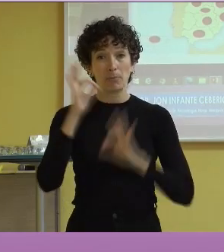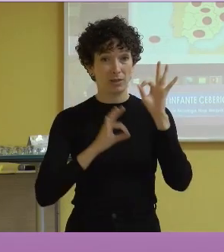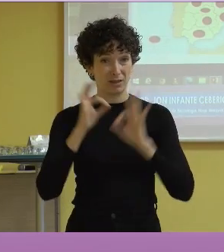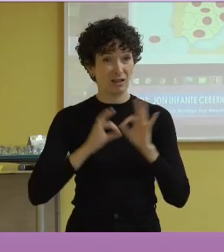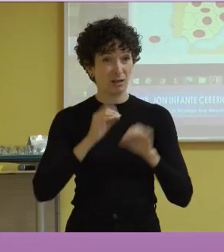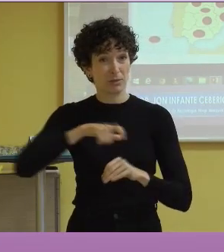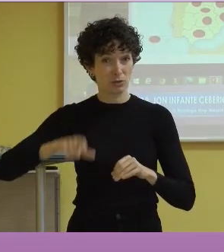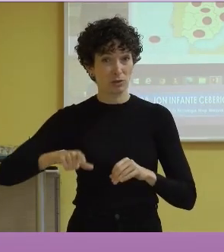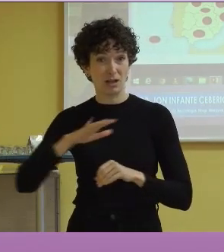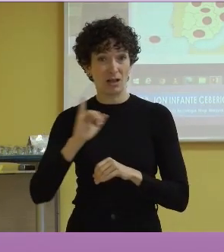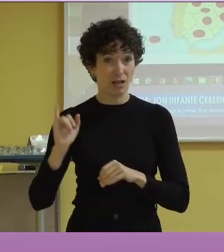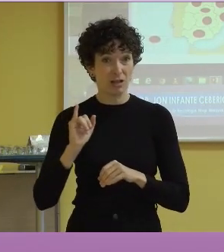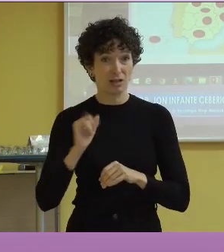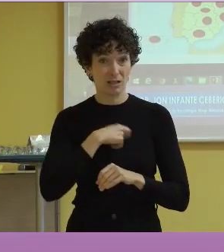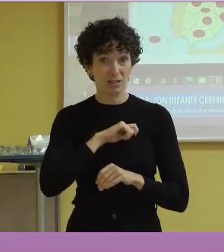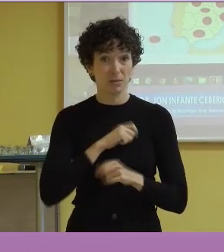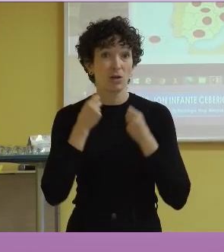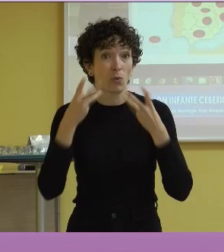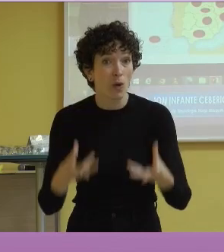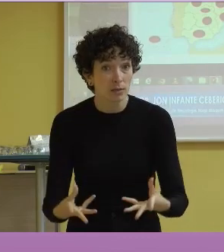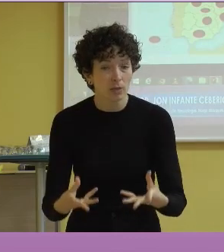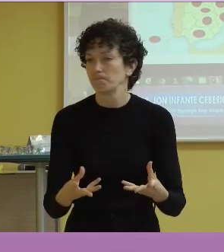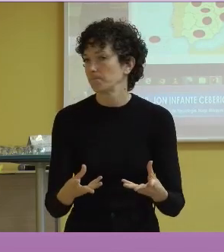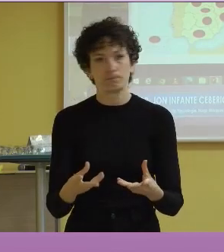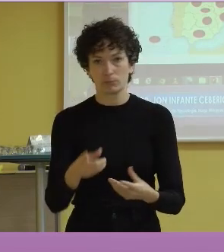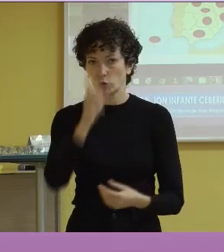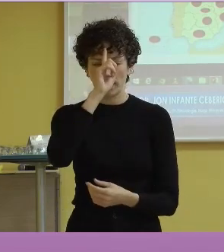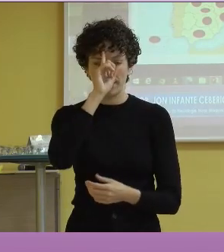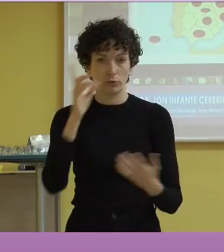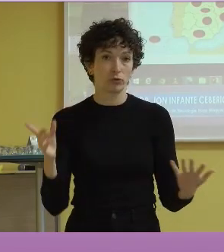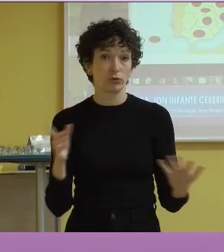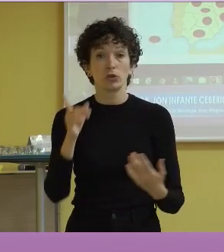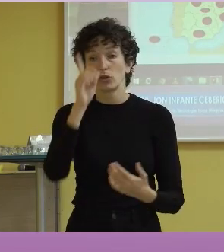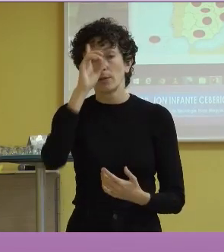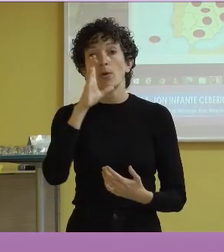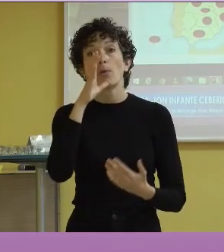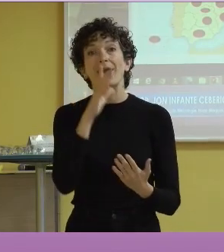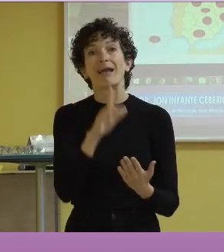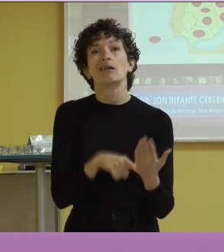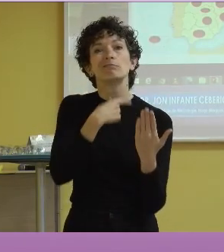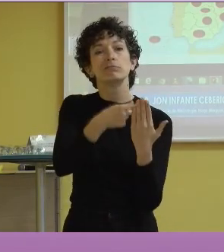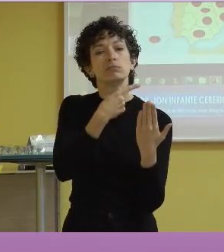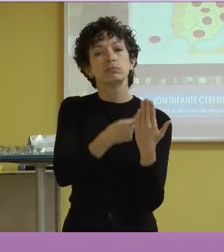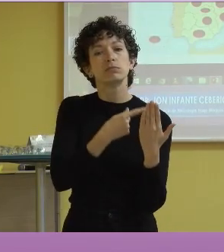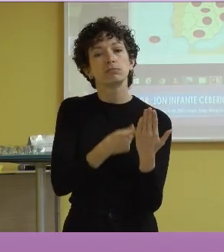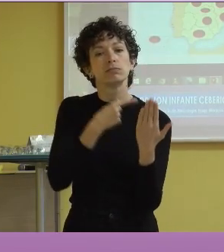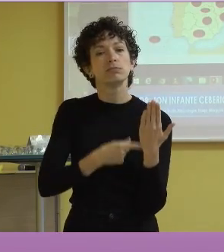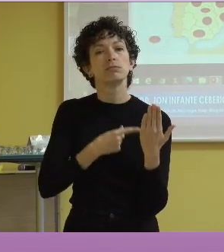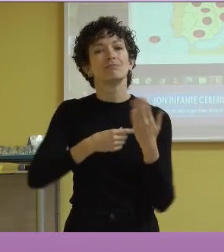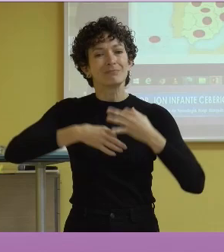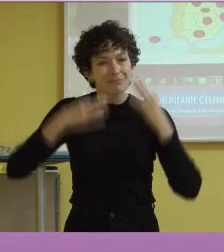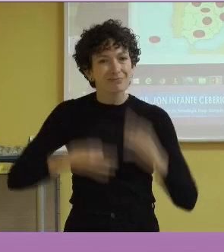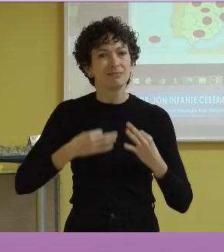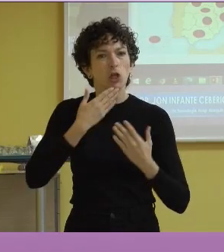Pues la respuesta es no. No lo sabemos pues porque no hay un registro, ¿no?, fiable donde bueno, pues